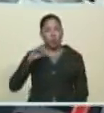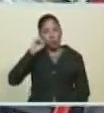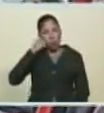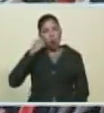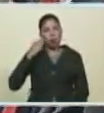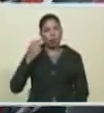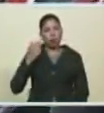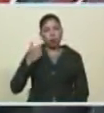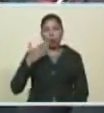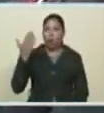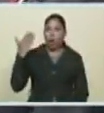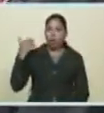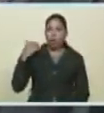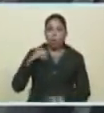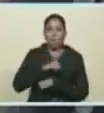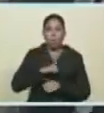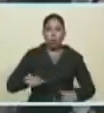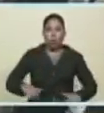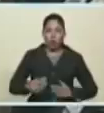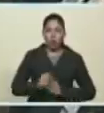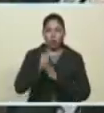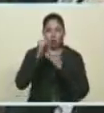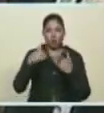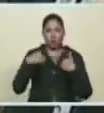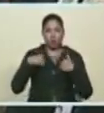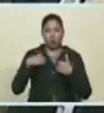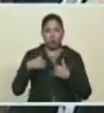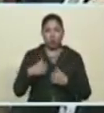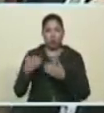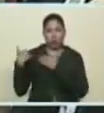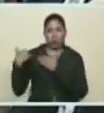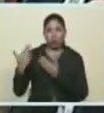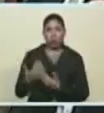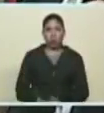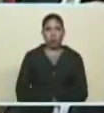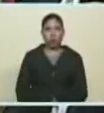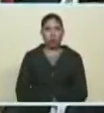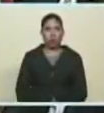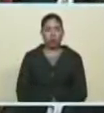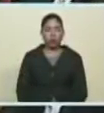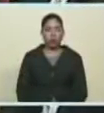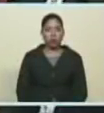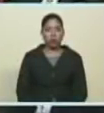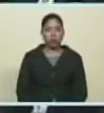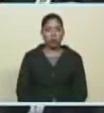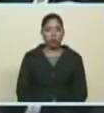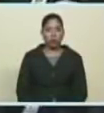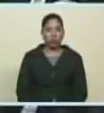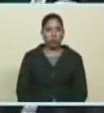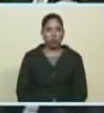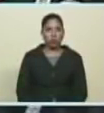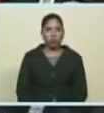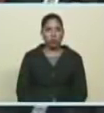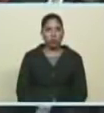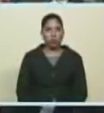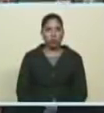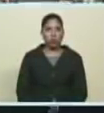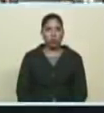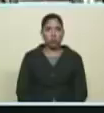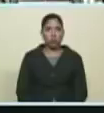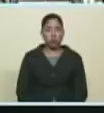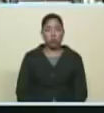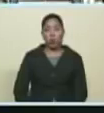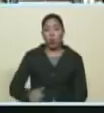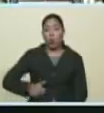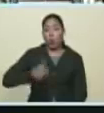Portuguesa, inolvidable. Querido hermano Rafael Calles, gobernador, la más alta votación del